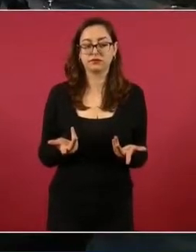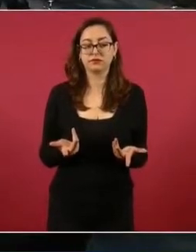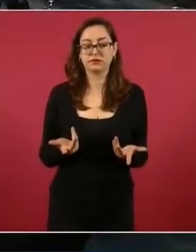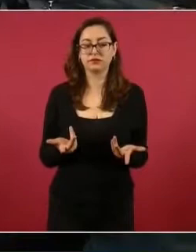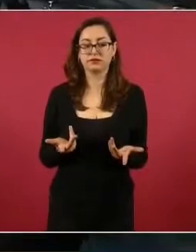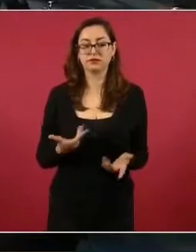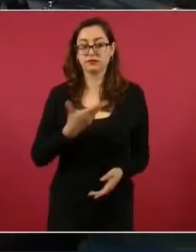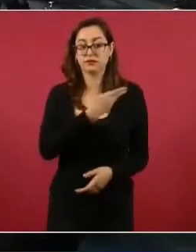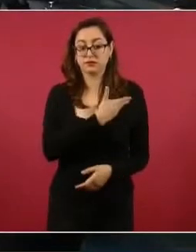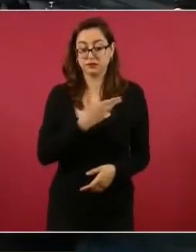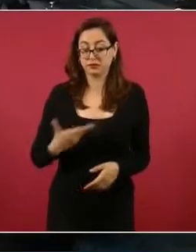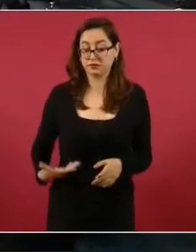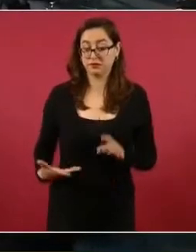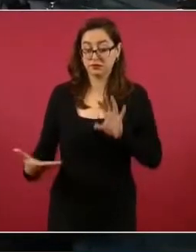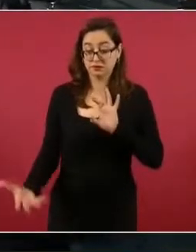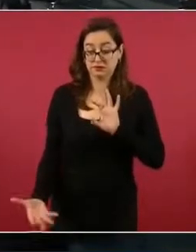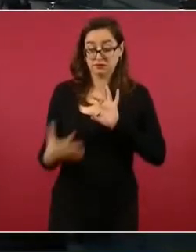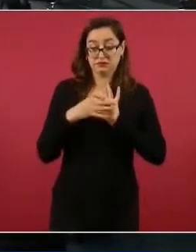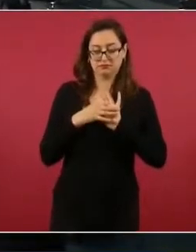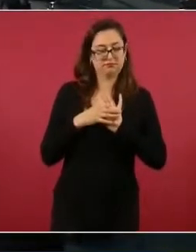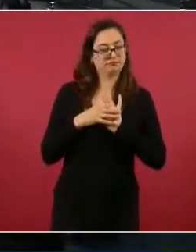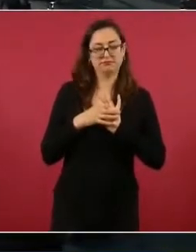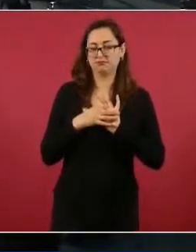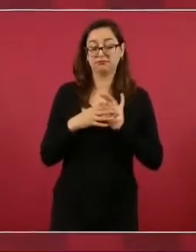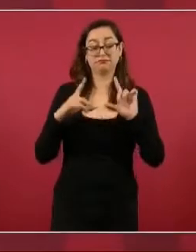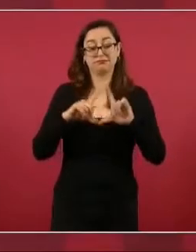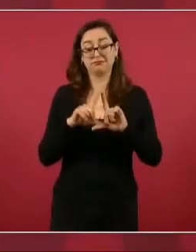al presidente, es una lealtad a la patria,